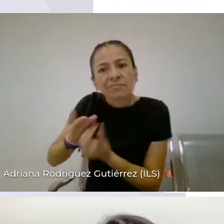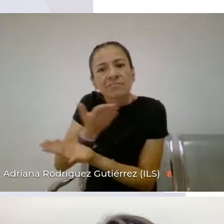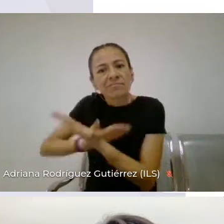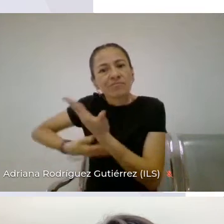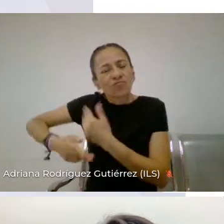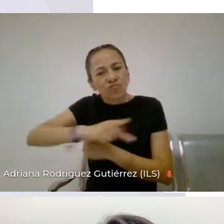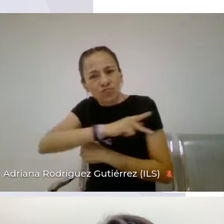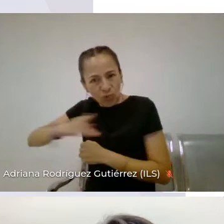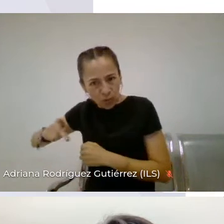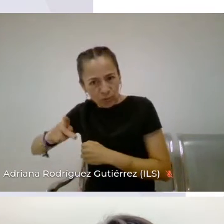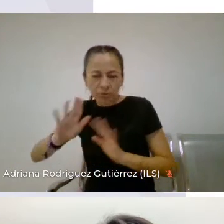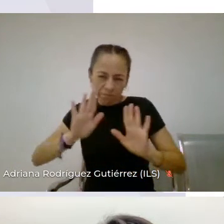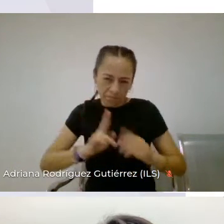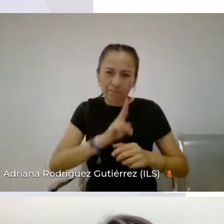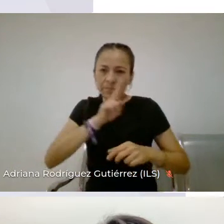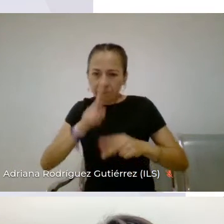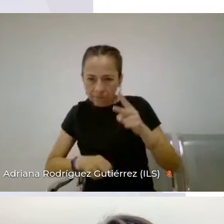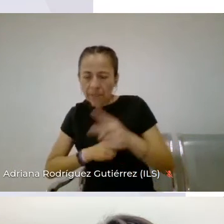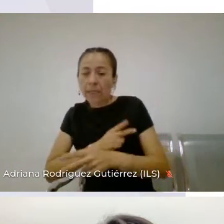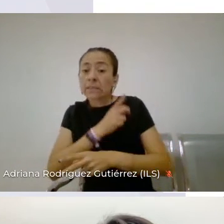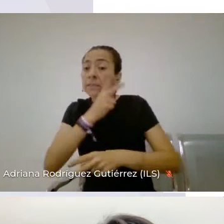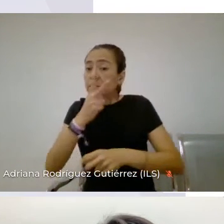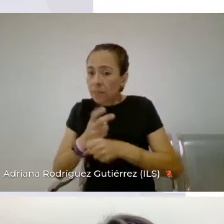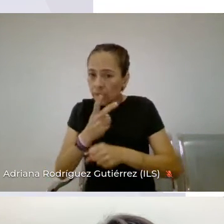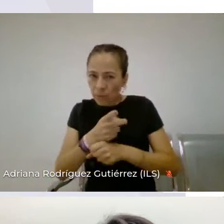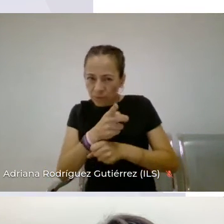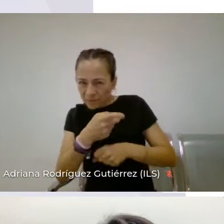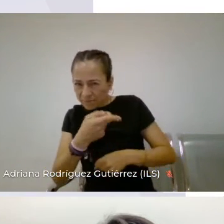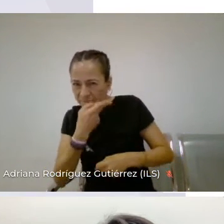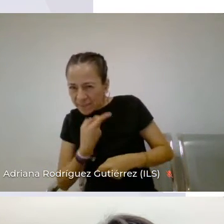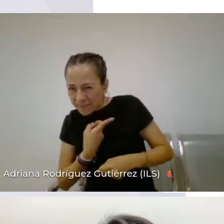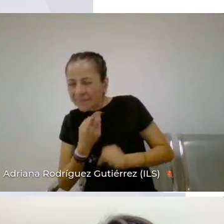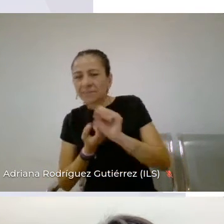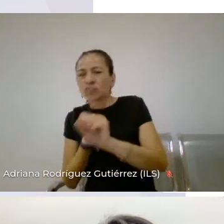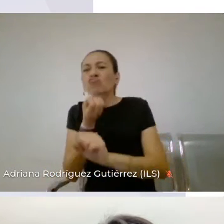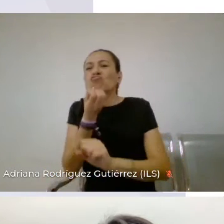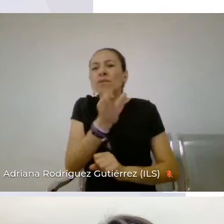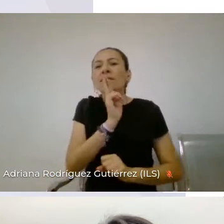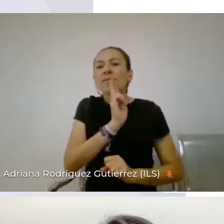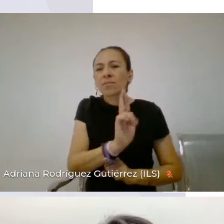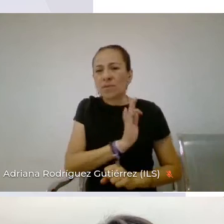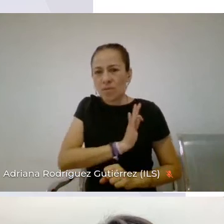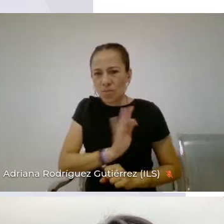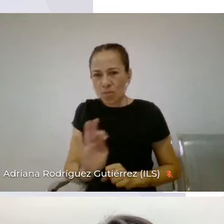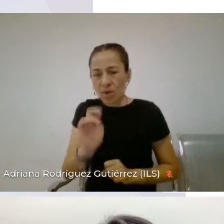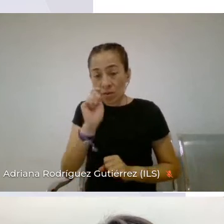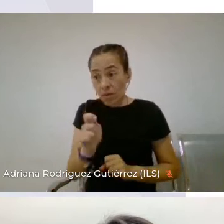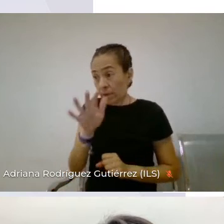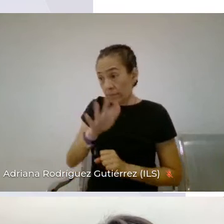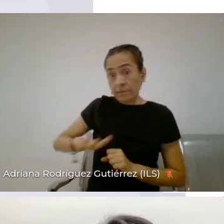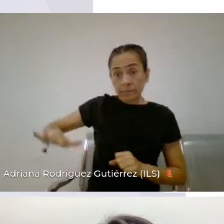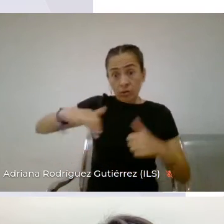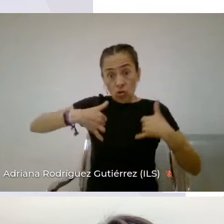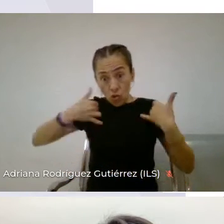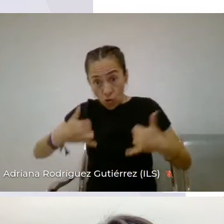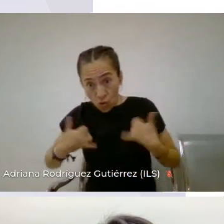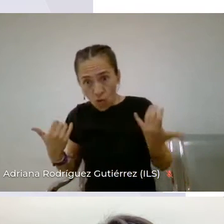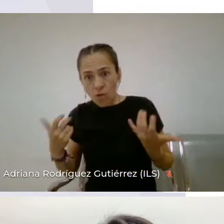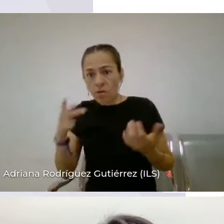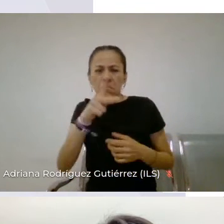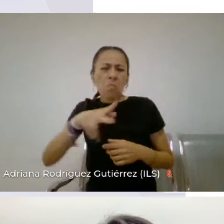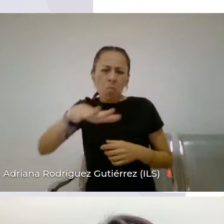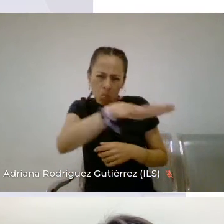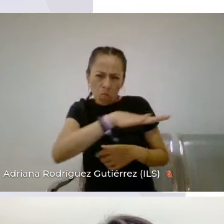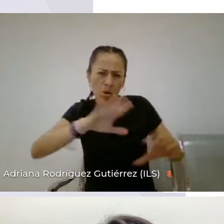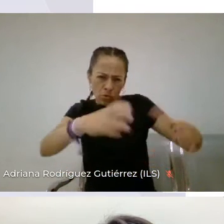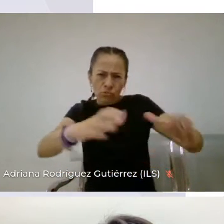de responder lo que ponen acá, es, pues también lo importante es que estas personas, las juventudes, los pueblos indígenas, se